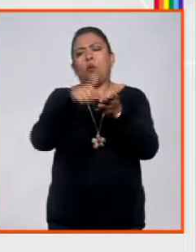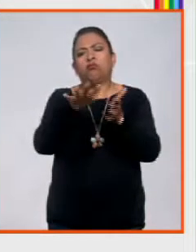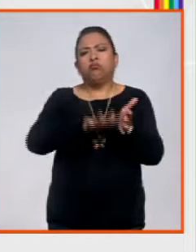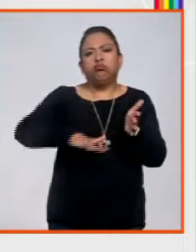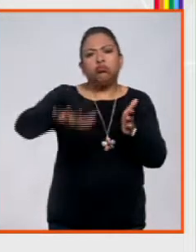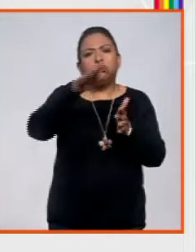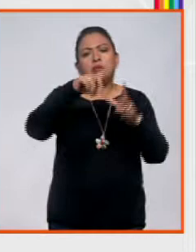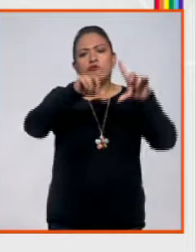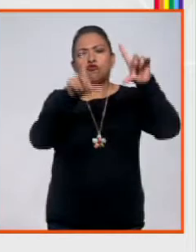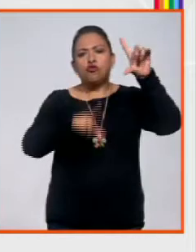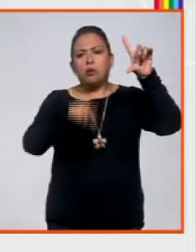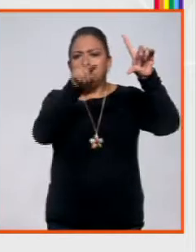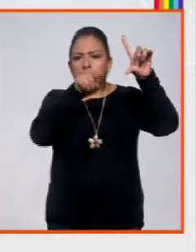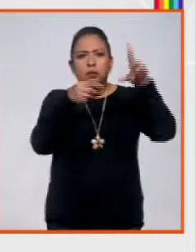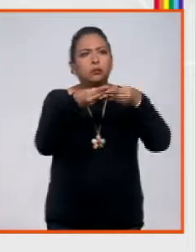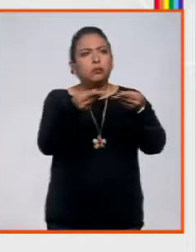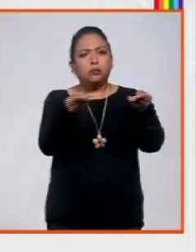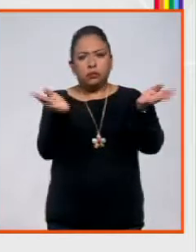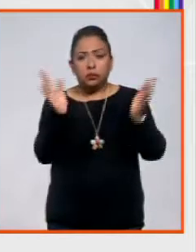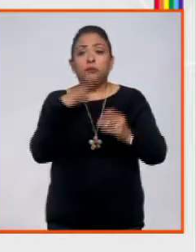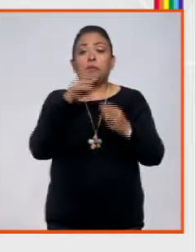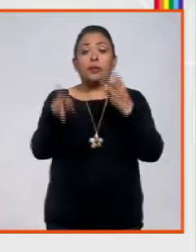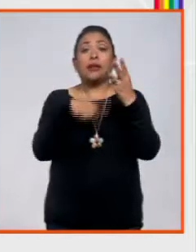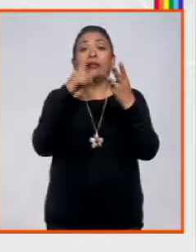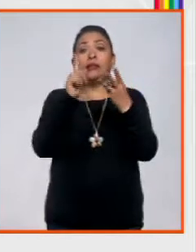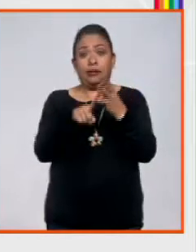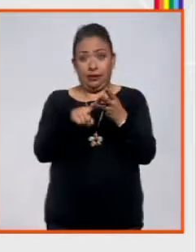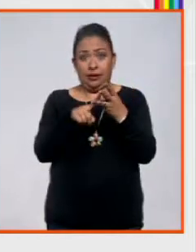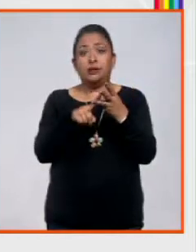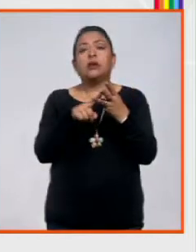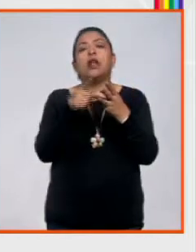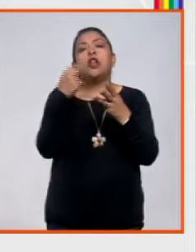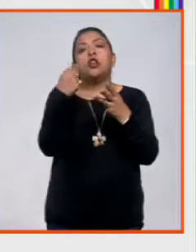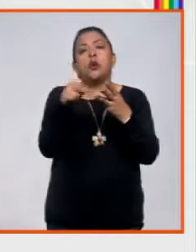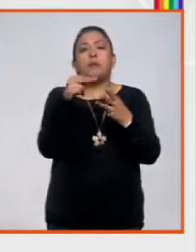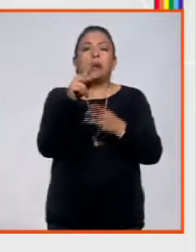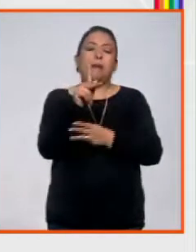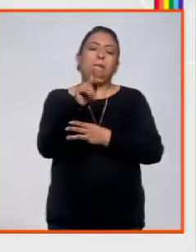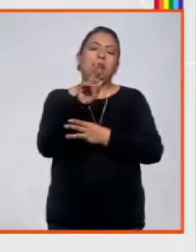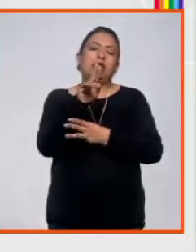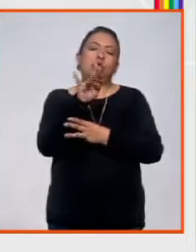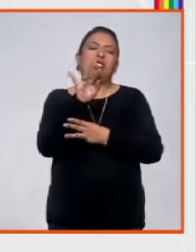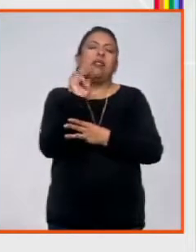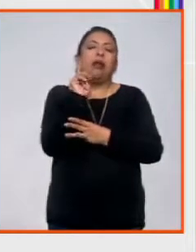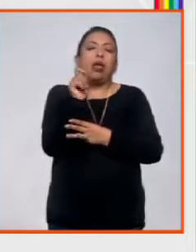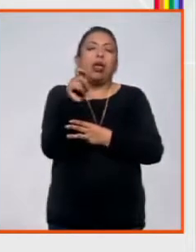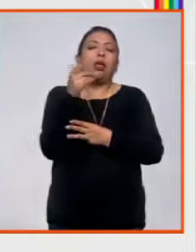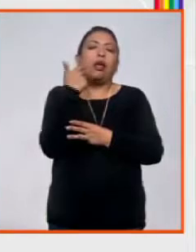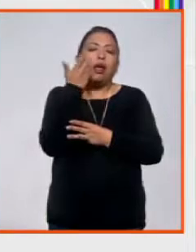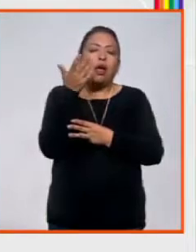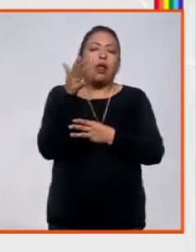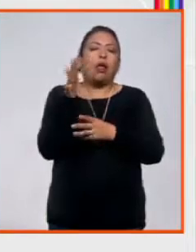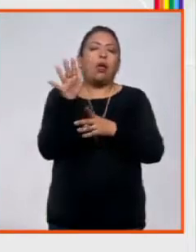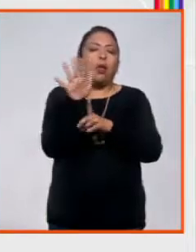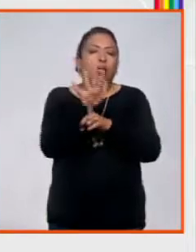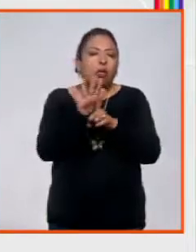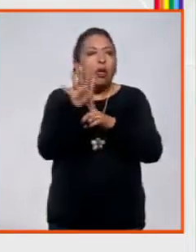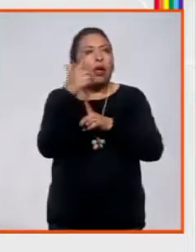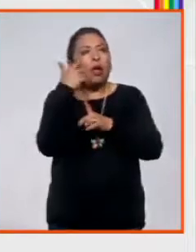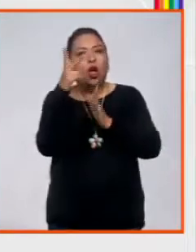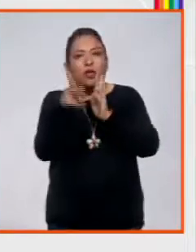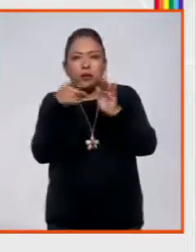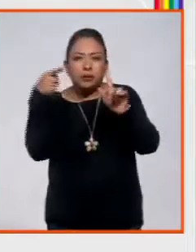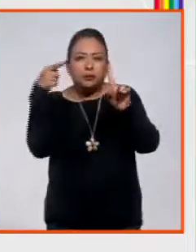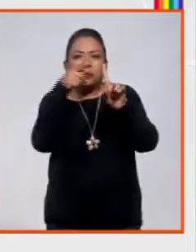del país el tercer eje lo llamamos persuasivo en cuanto que tiene como meta resignificar en el